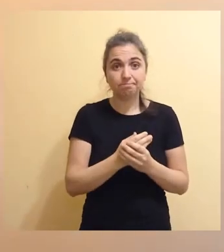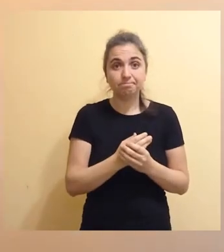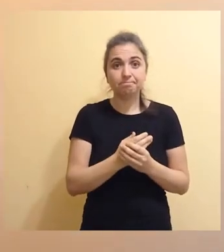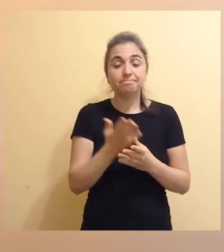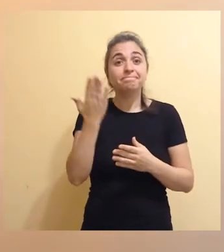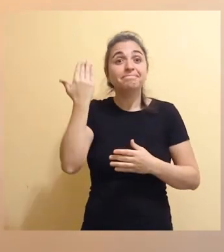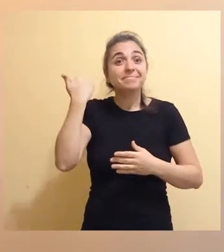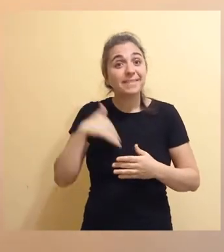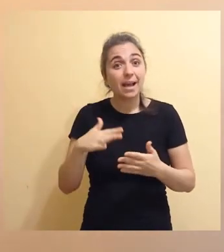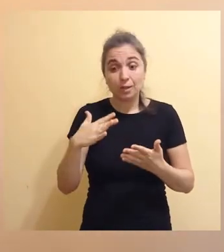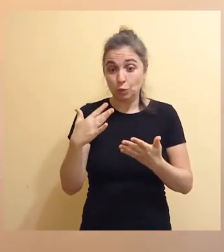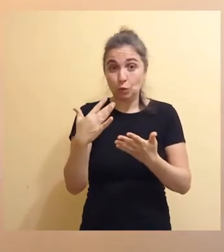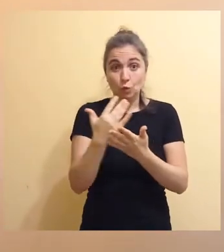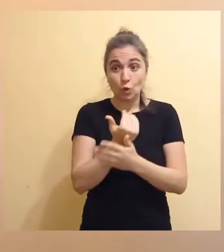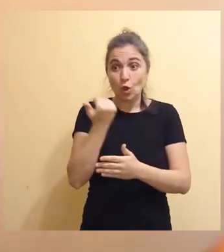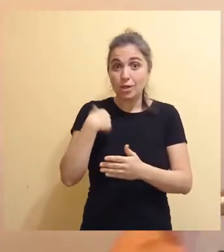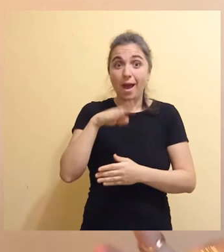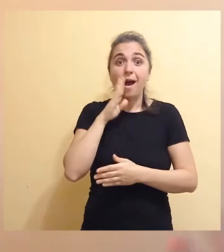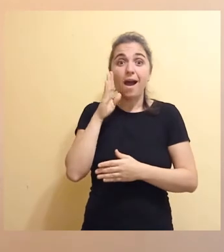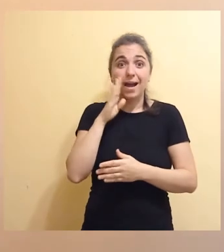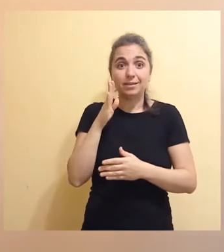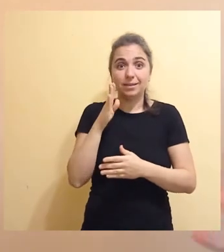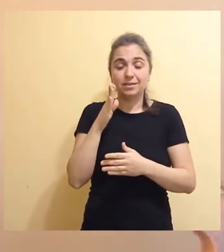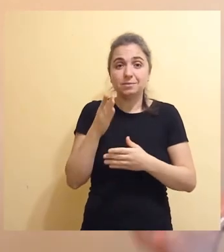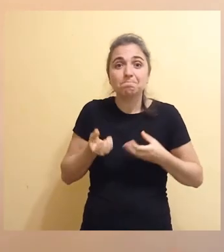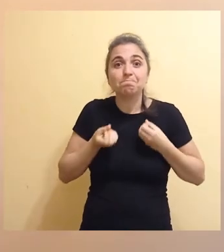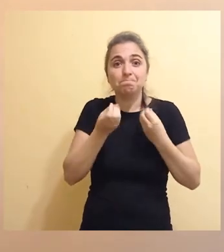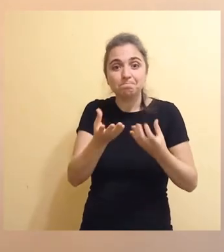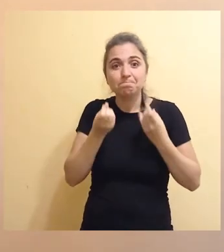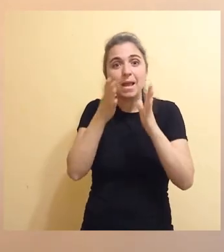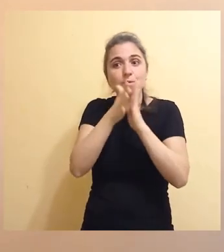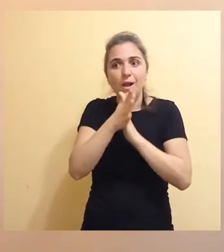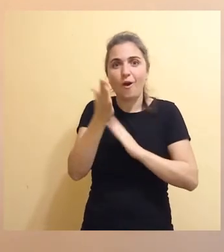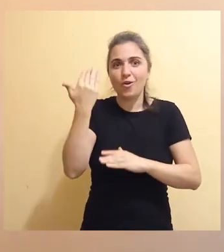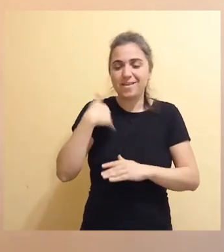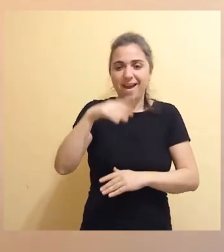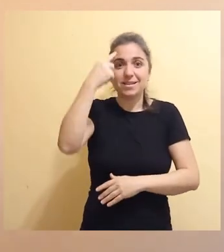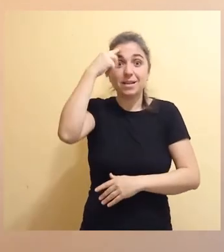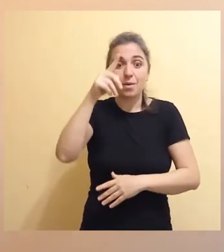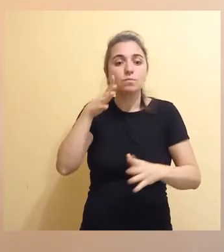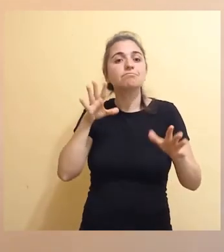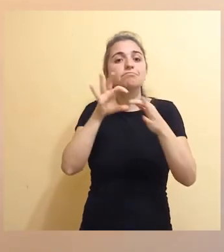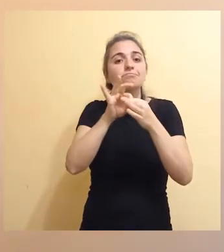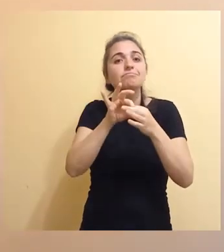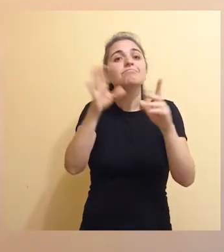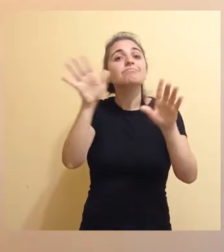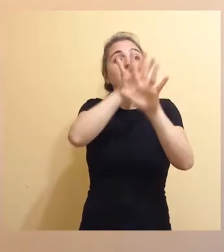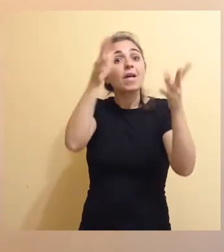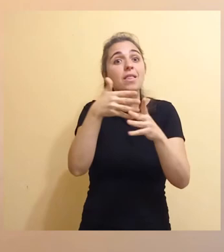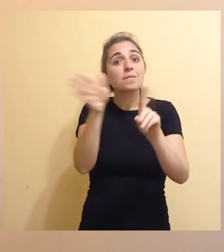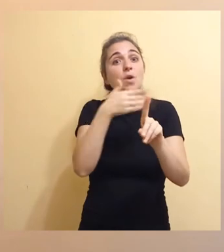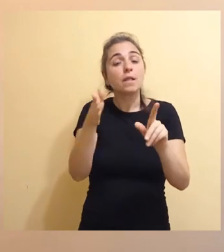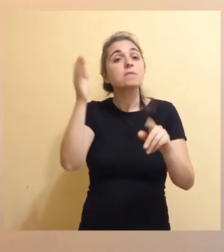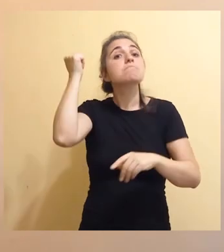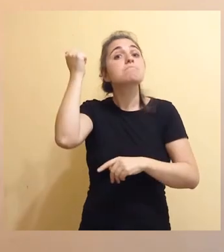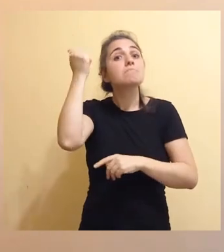Bien, pues una vez ya como con todo esto, ¿no? Con todo lo que tenemos, con todo lo que ya sabemos con respecto a